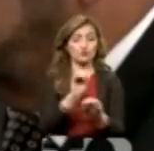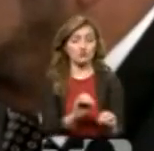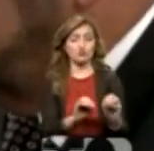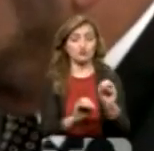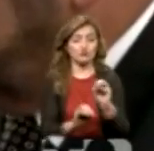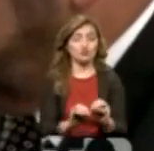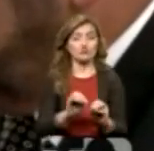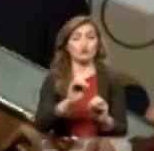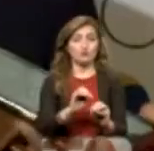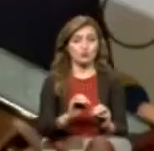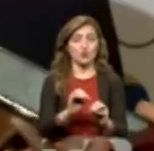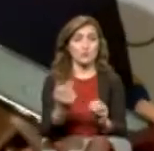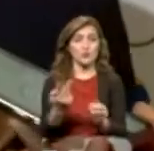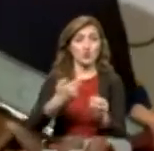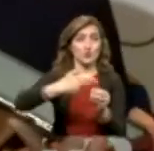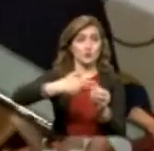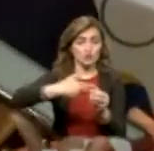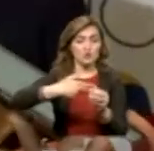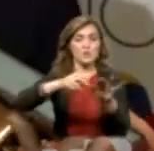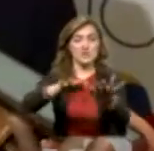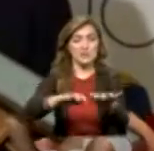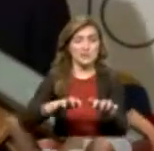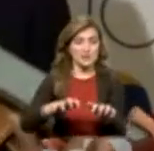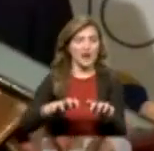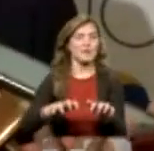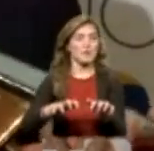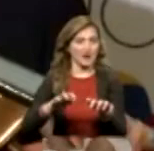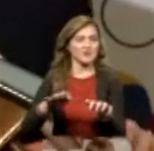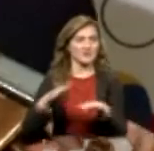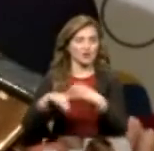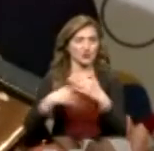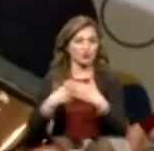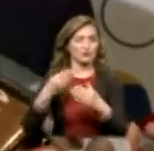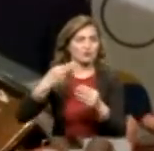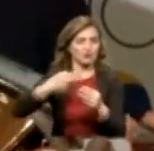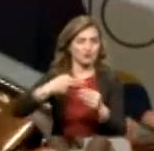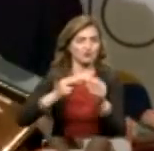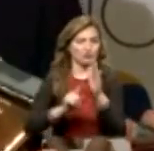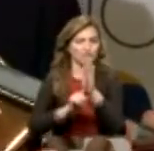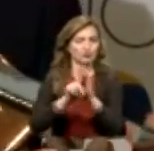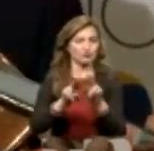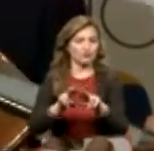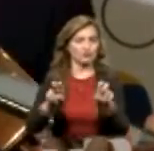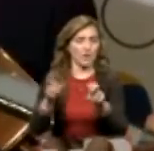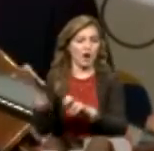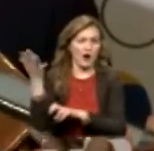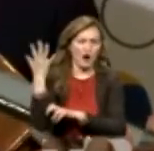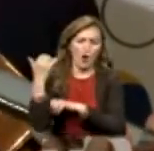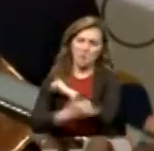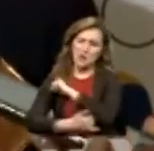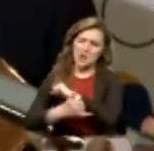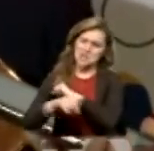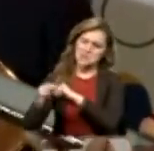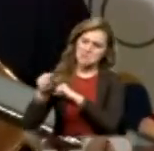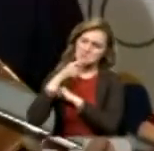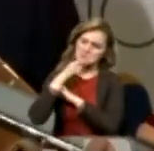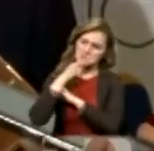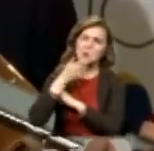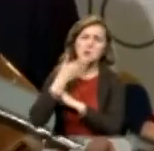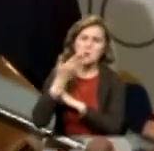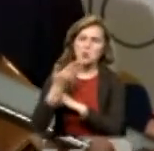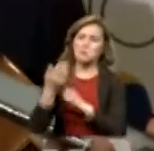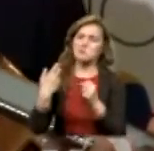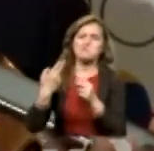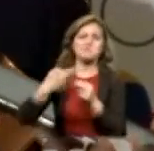del agro combustible debemos nutrirnos de iniciativas que se han desarrollado en otros países y que hoy precisamente